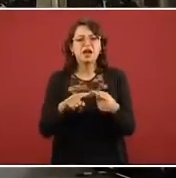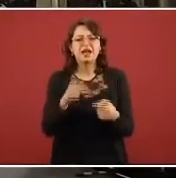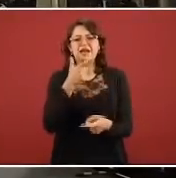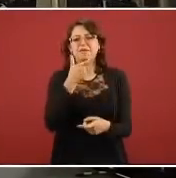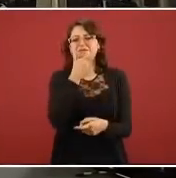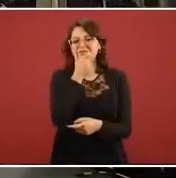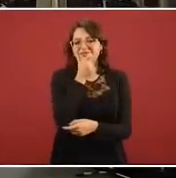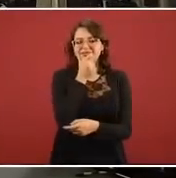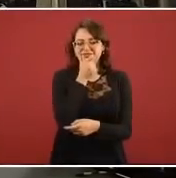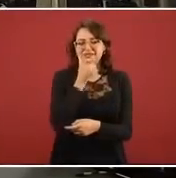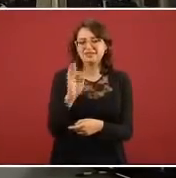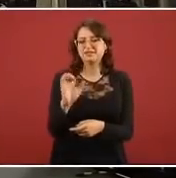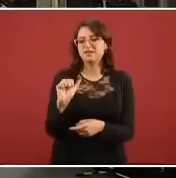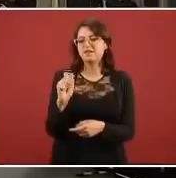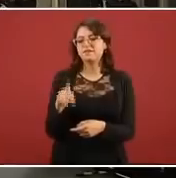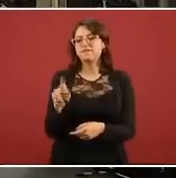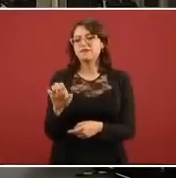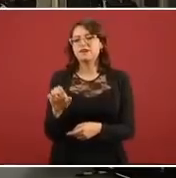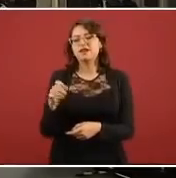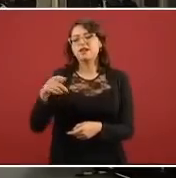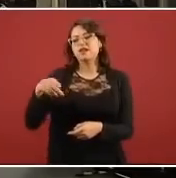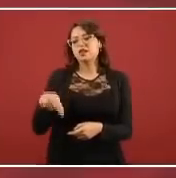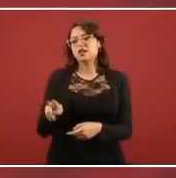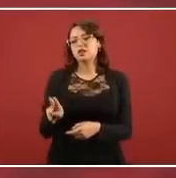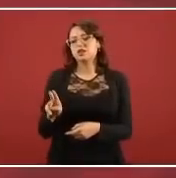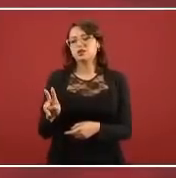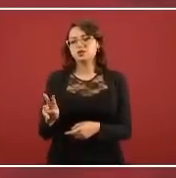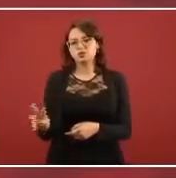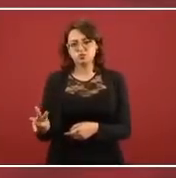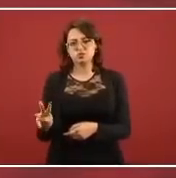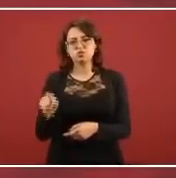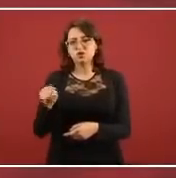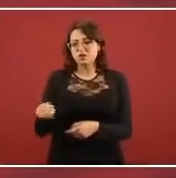sí. Eso. Ese primer lugar.